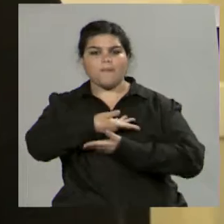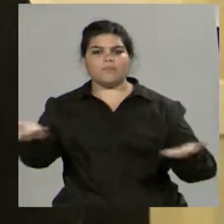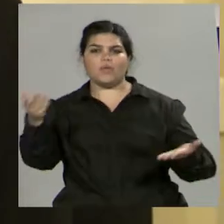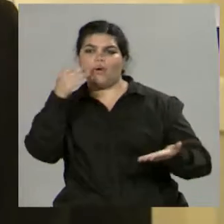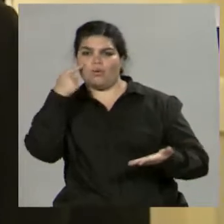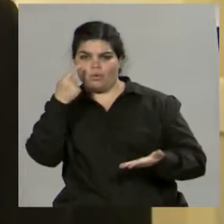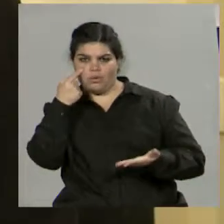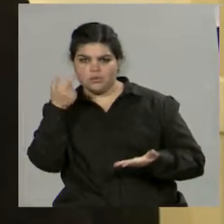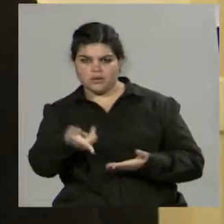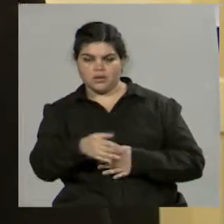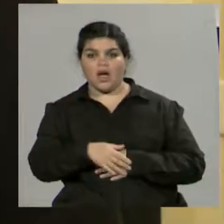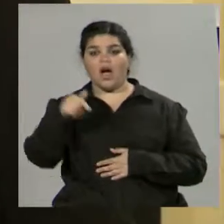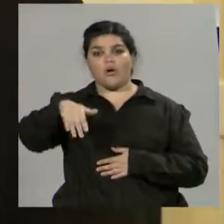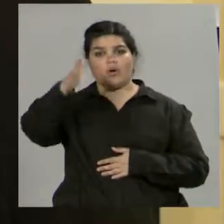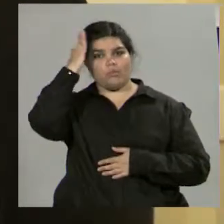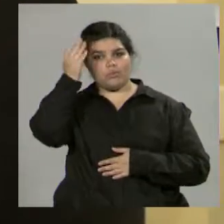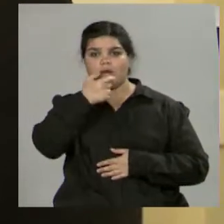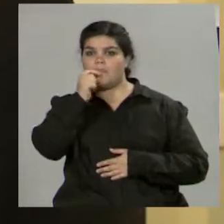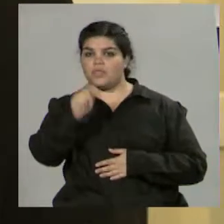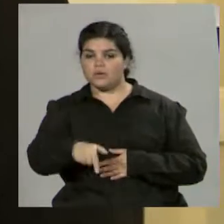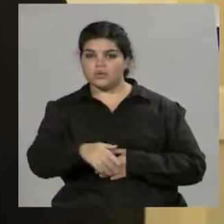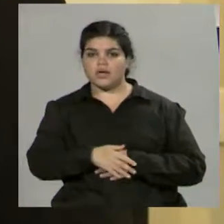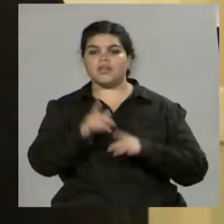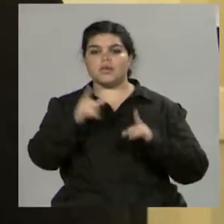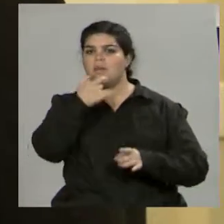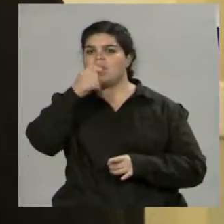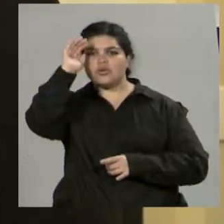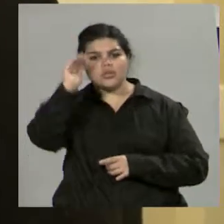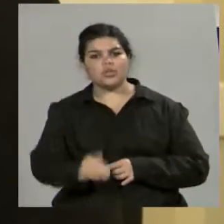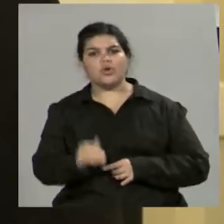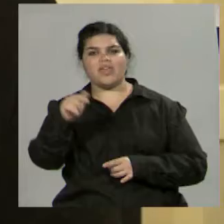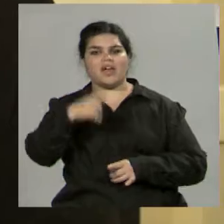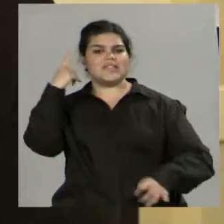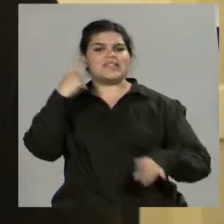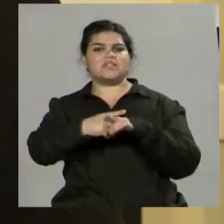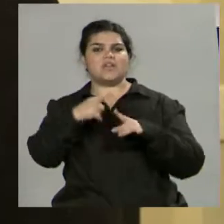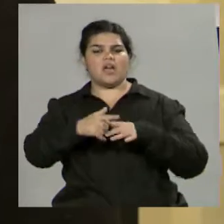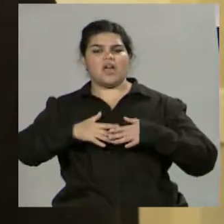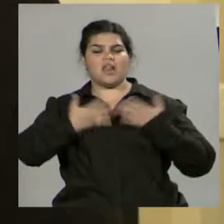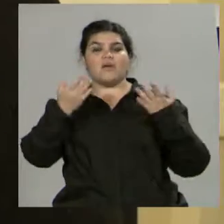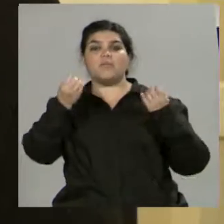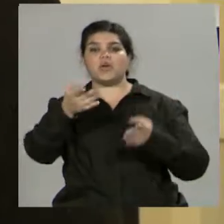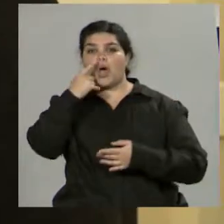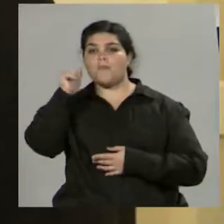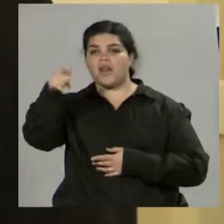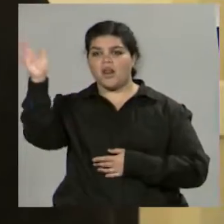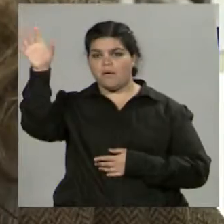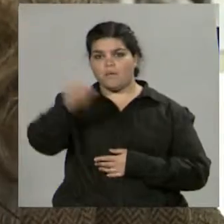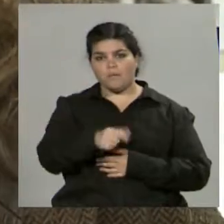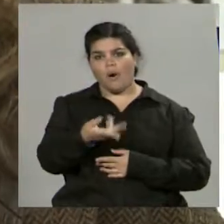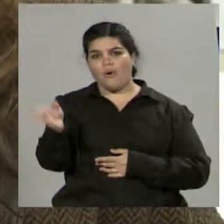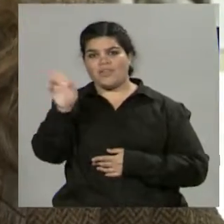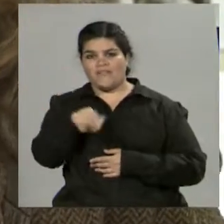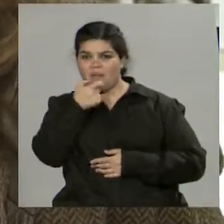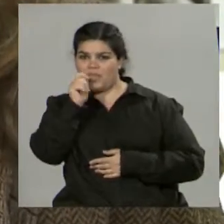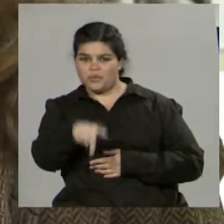creo que hoy la cultura de Mendoza y toda Mendoza está celebrando justamente que vuelva a Mendoza Jorge Marciali. Es un